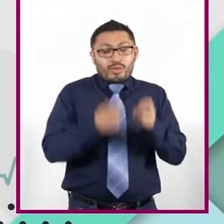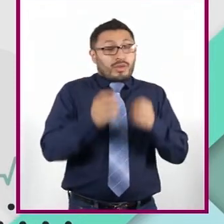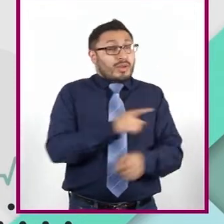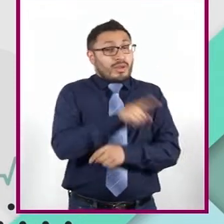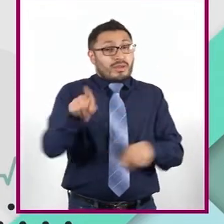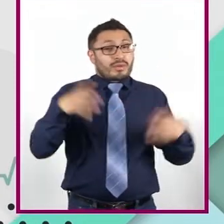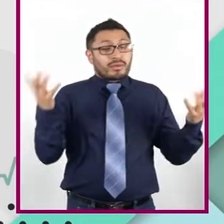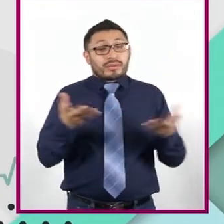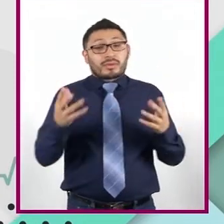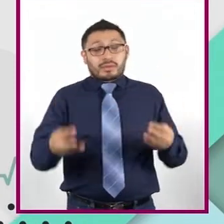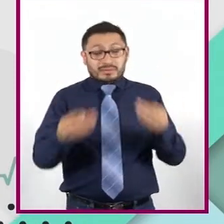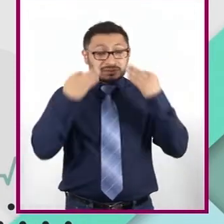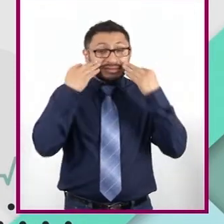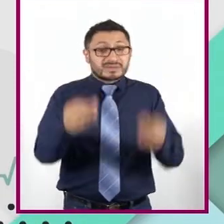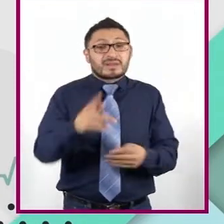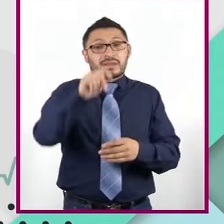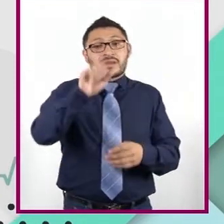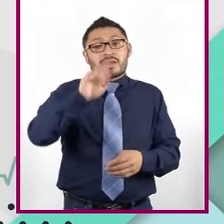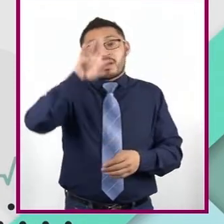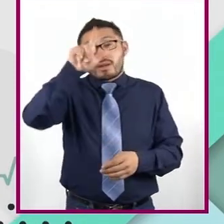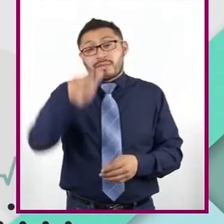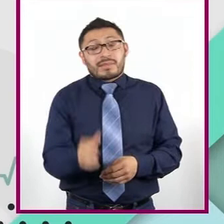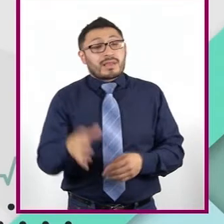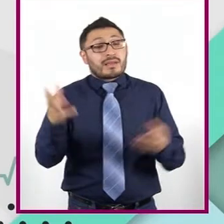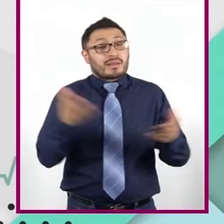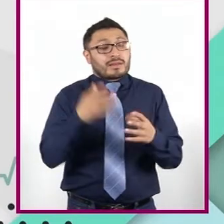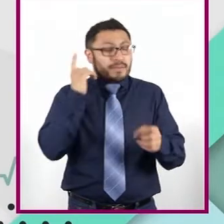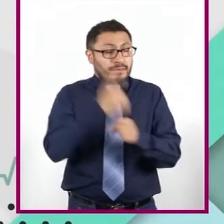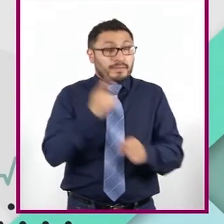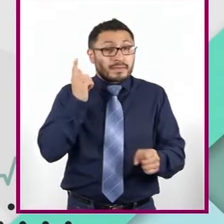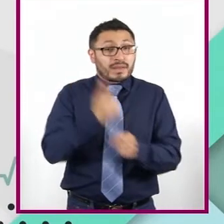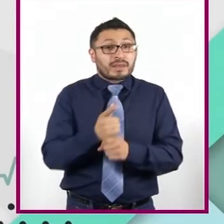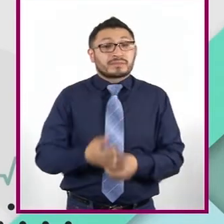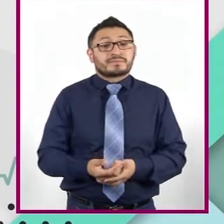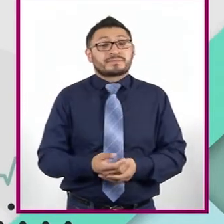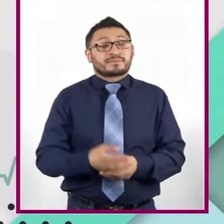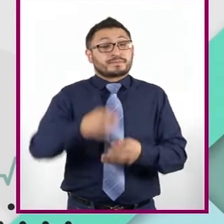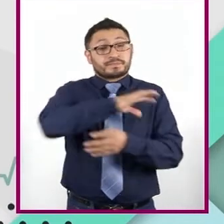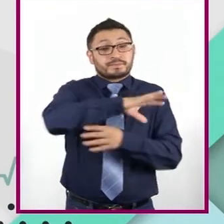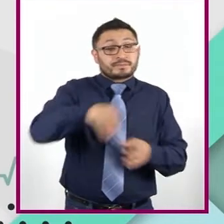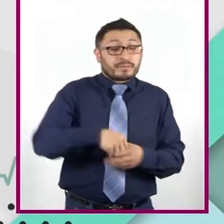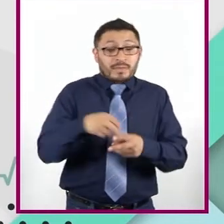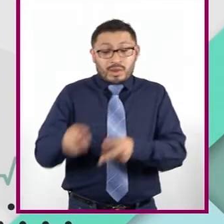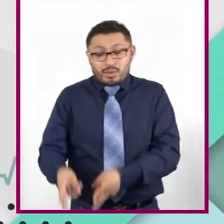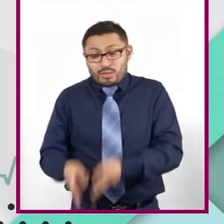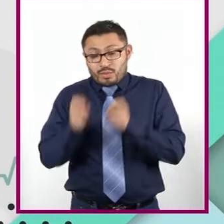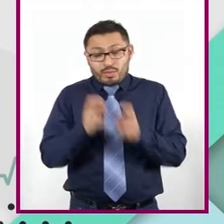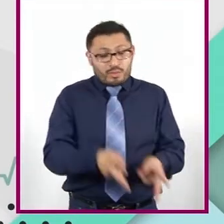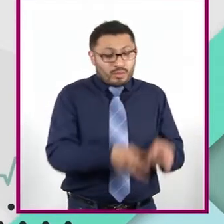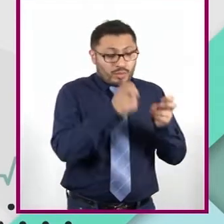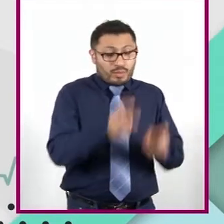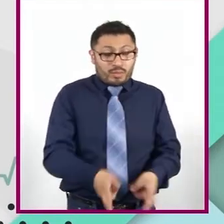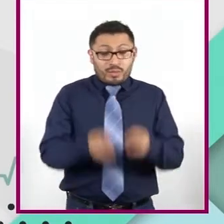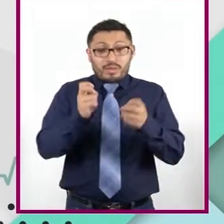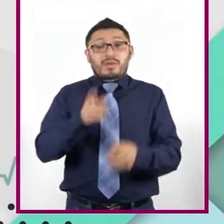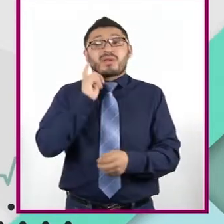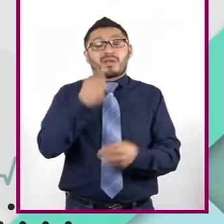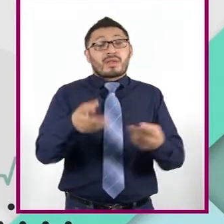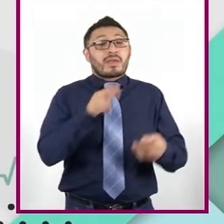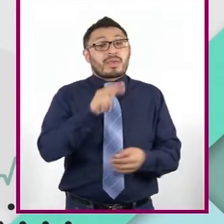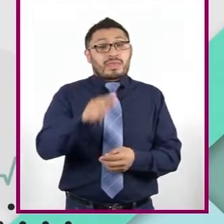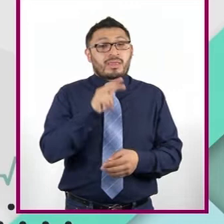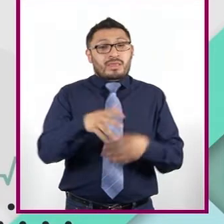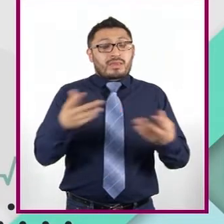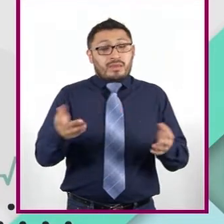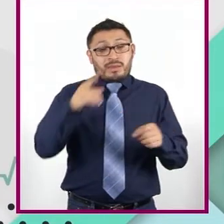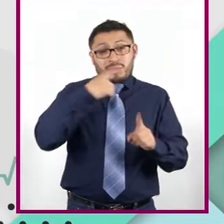realizaron. Veamos la tabla y vayamos a determinarlo. El total de sustracciones que se realizaron fue